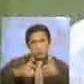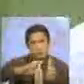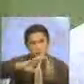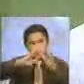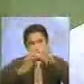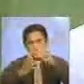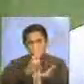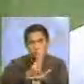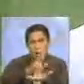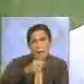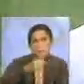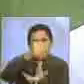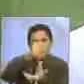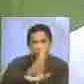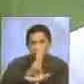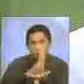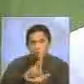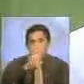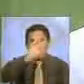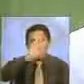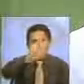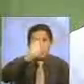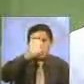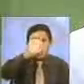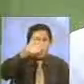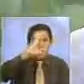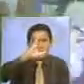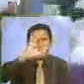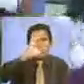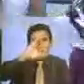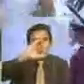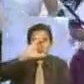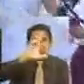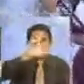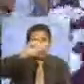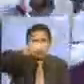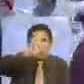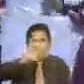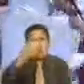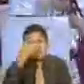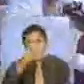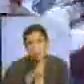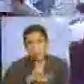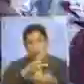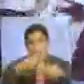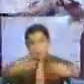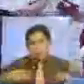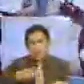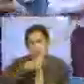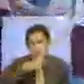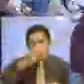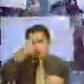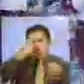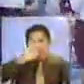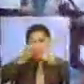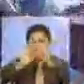de la basura, así que han aprovechado material plástico en este caso para hacer su mensaje y